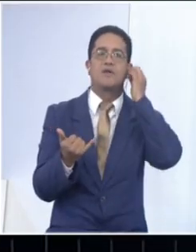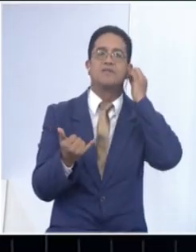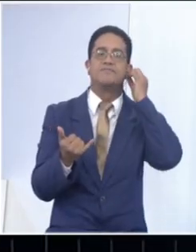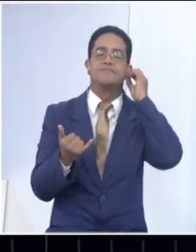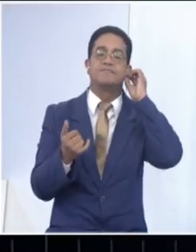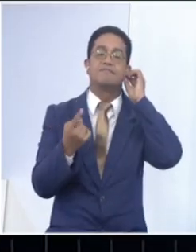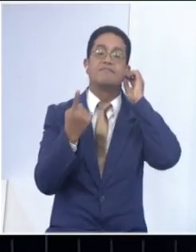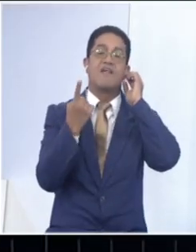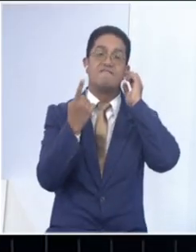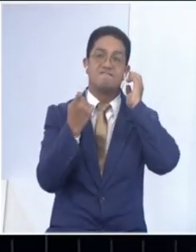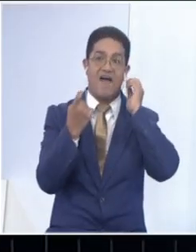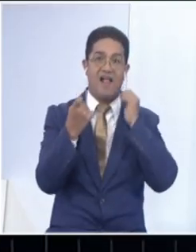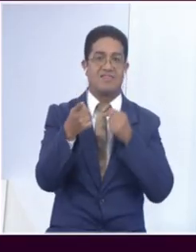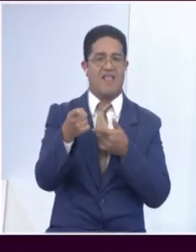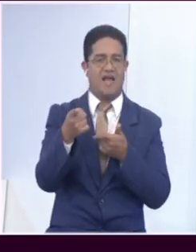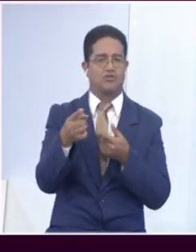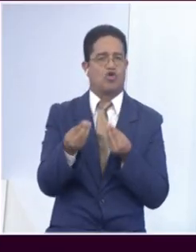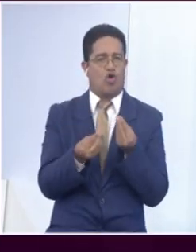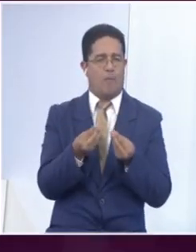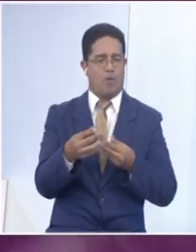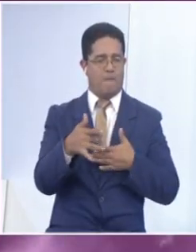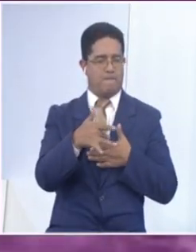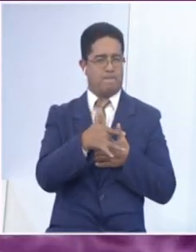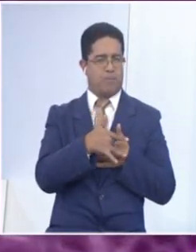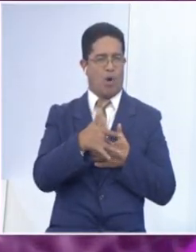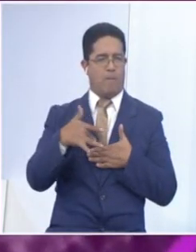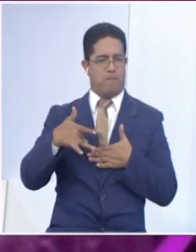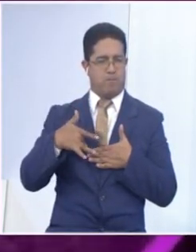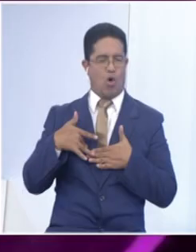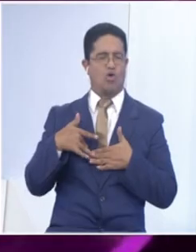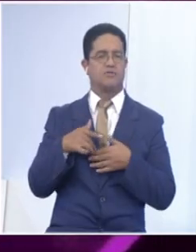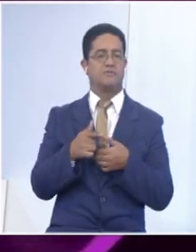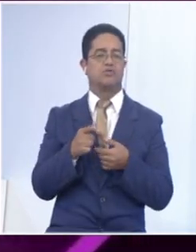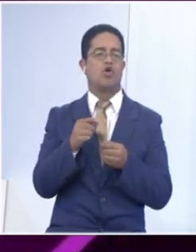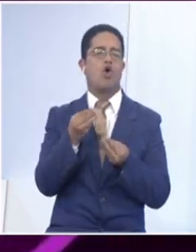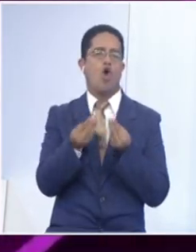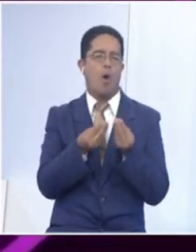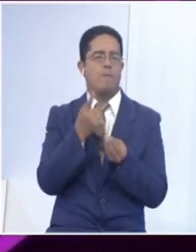hacer neuromodulaciones a través de medicamentos